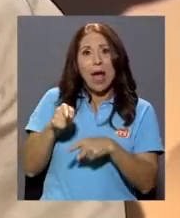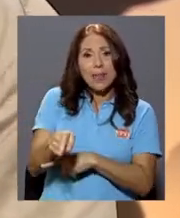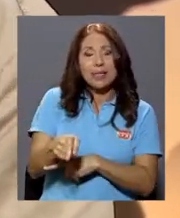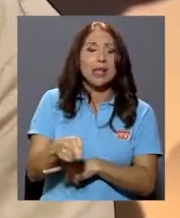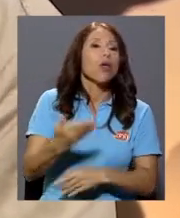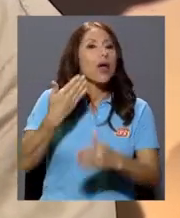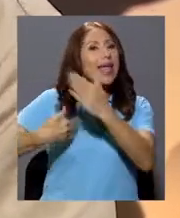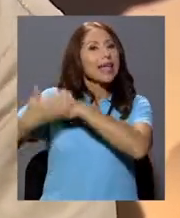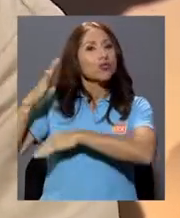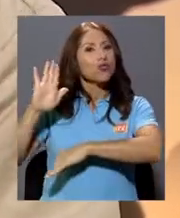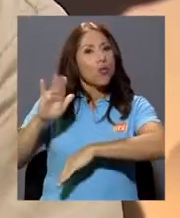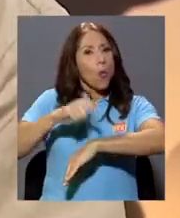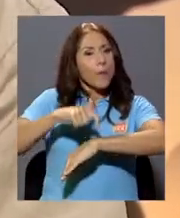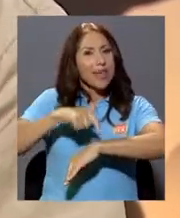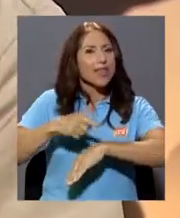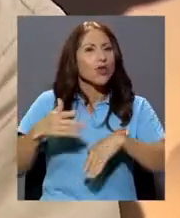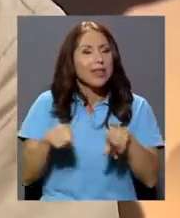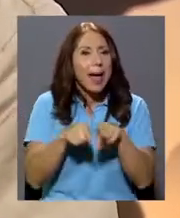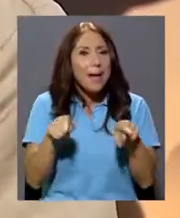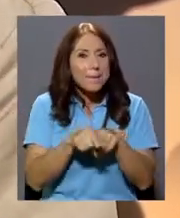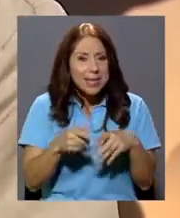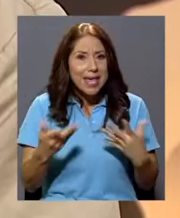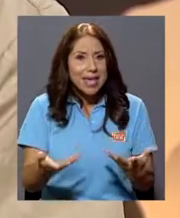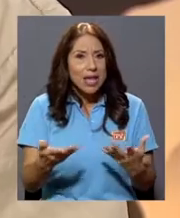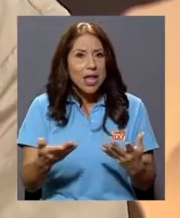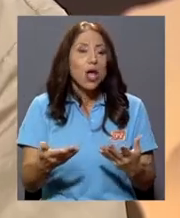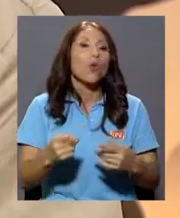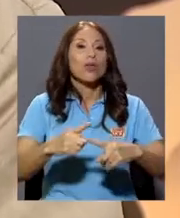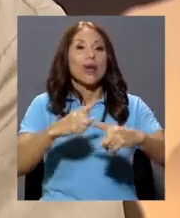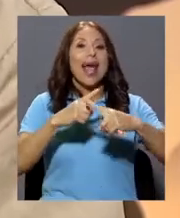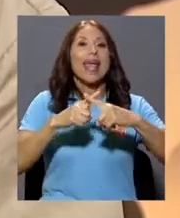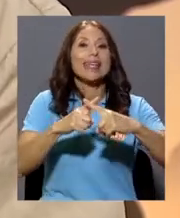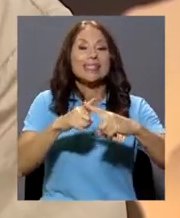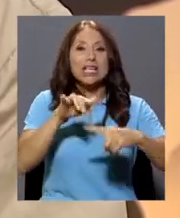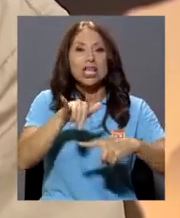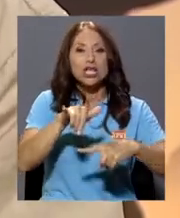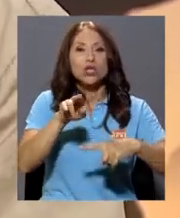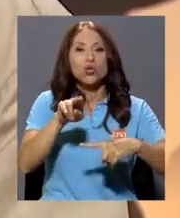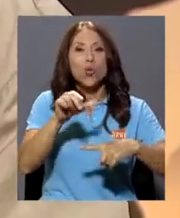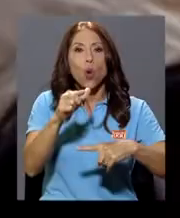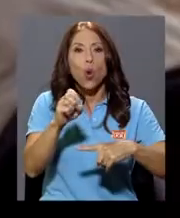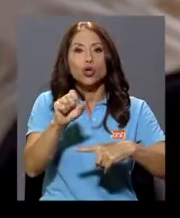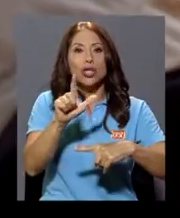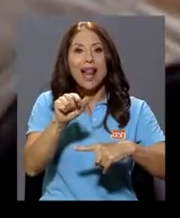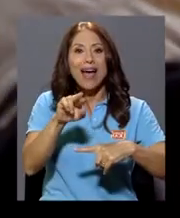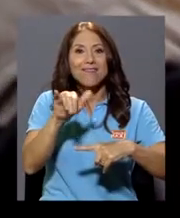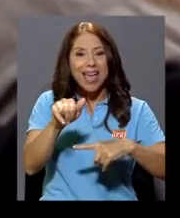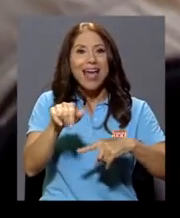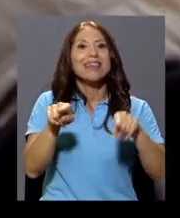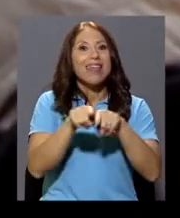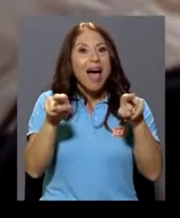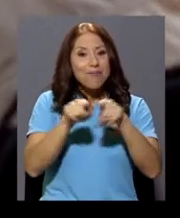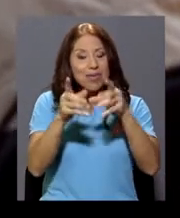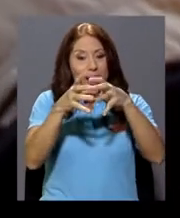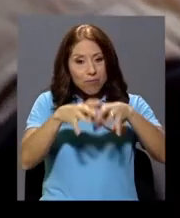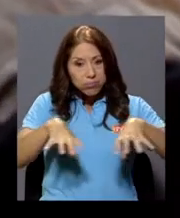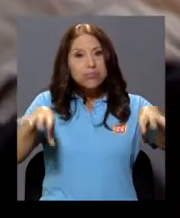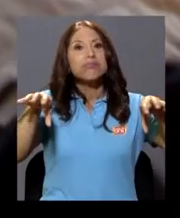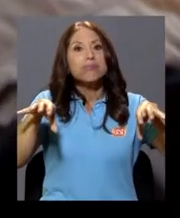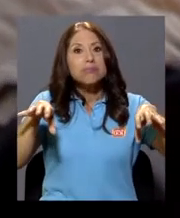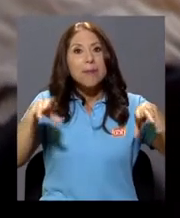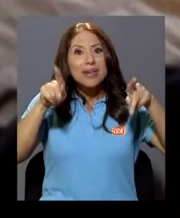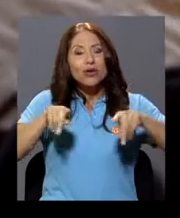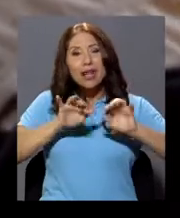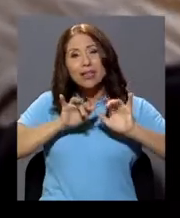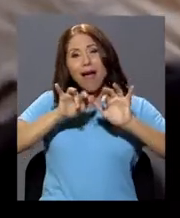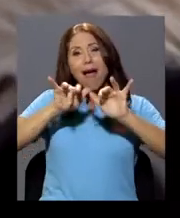también, por ejemplo, la desmembración de la ex Yugoslavia, que provocó un flujo muy importante también hacia el centro de